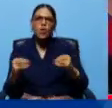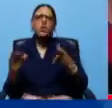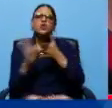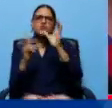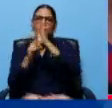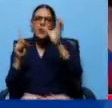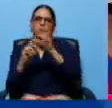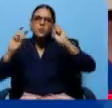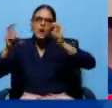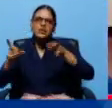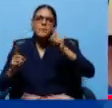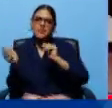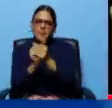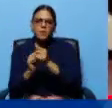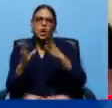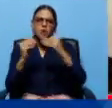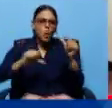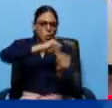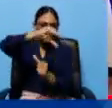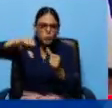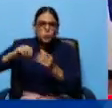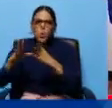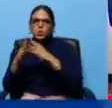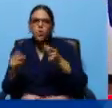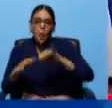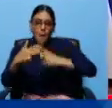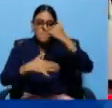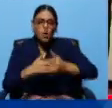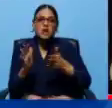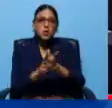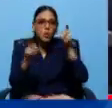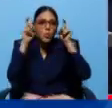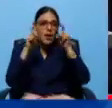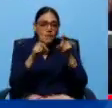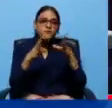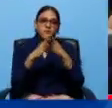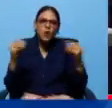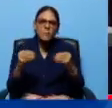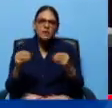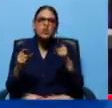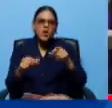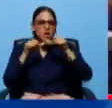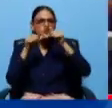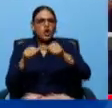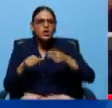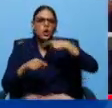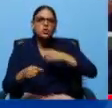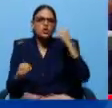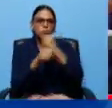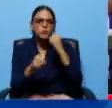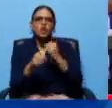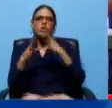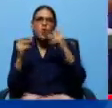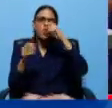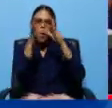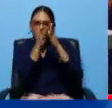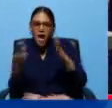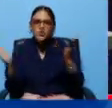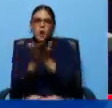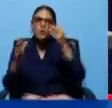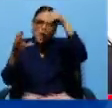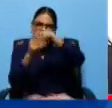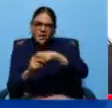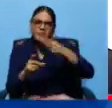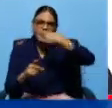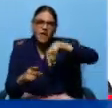los temas culturales y de los temas deportivos. Este programa de formación, presidente, va a ser continuo durante todo el año escolar y la idea es